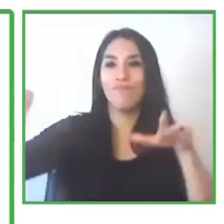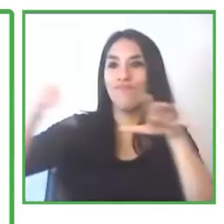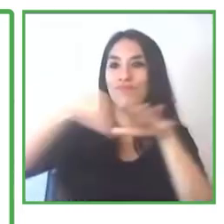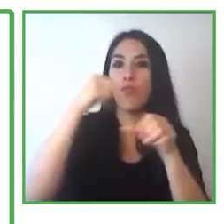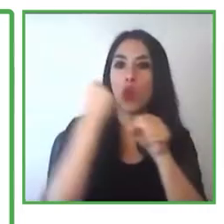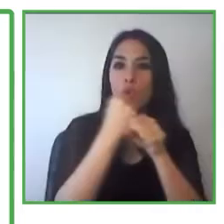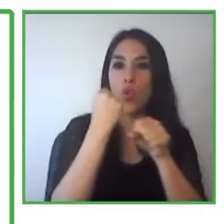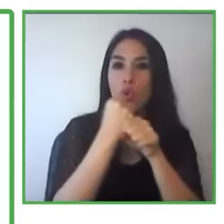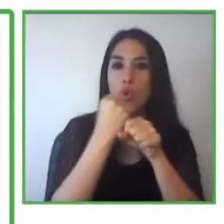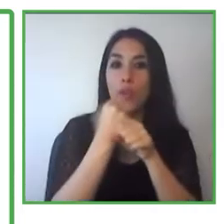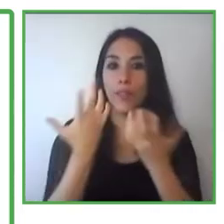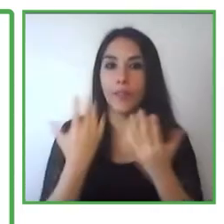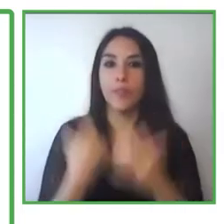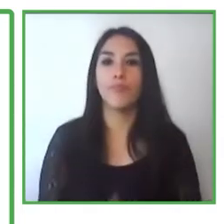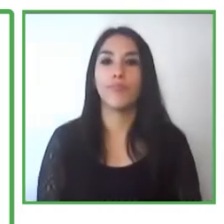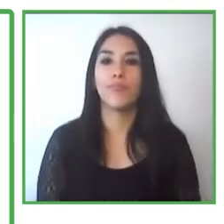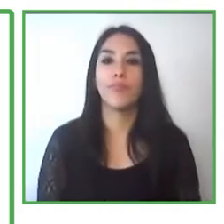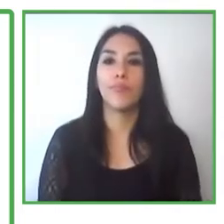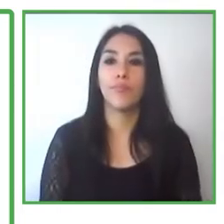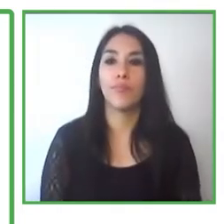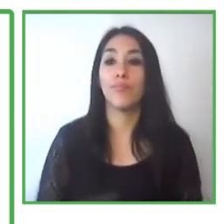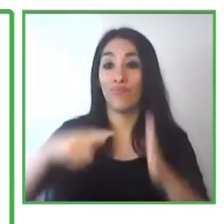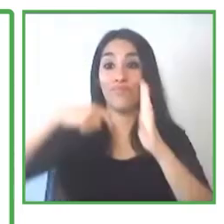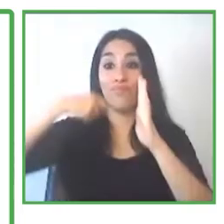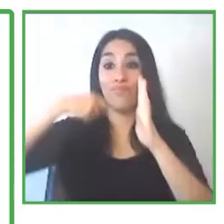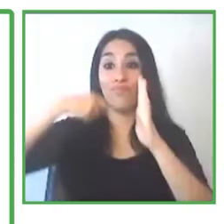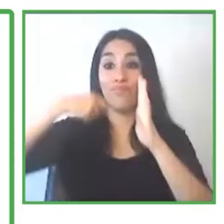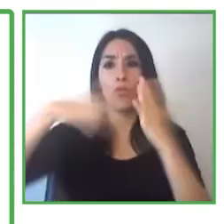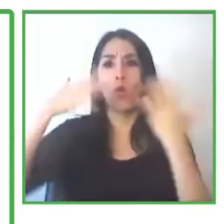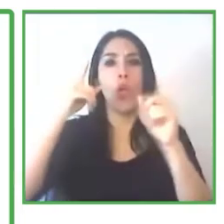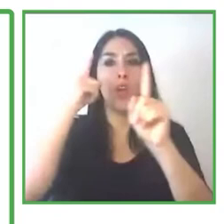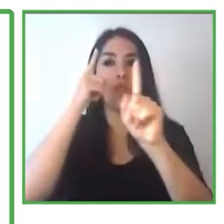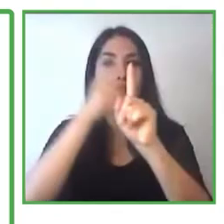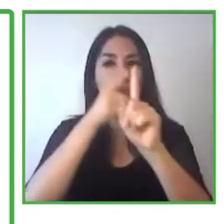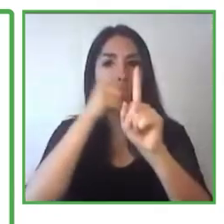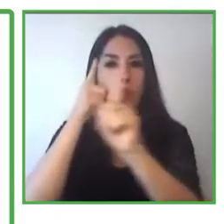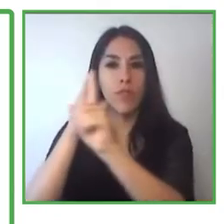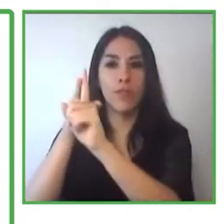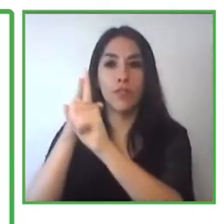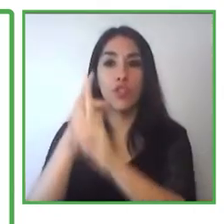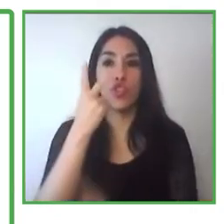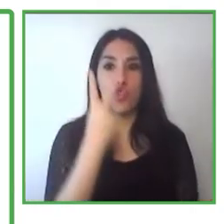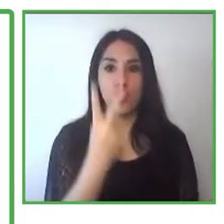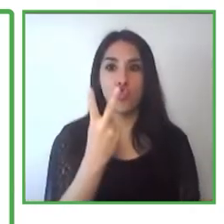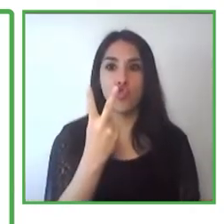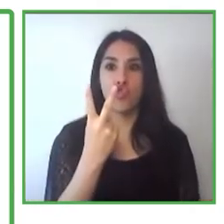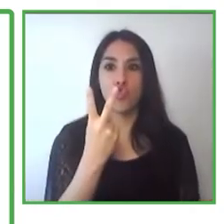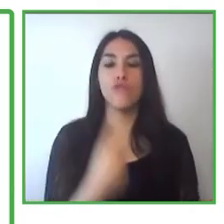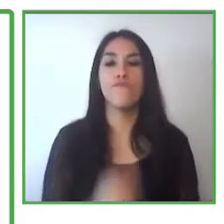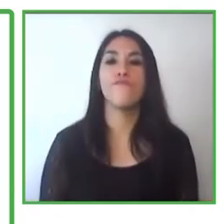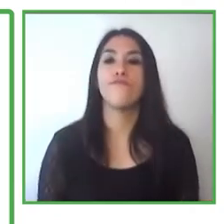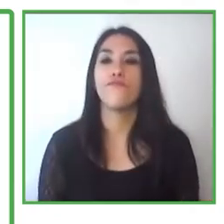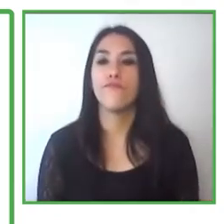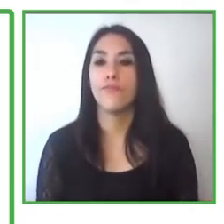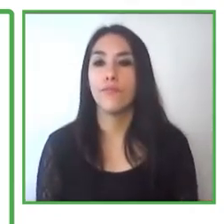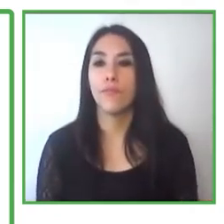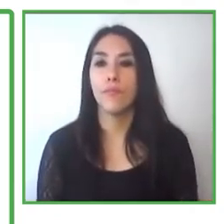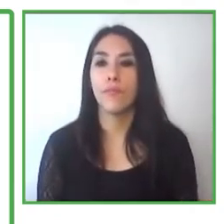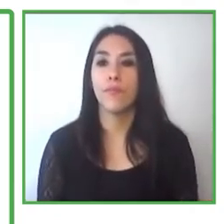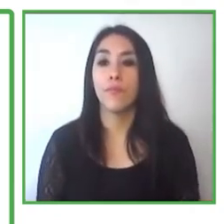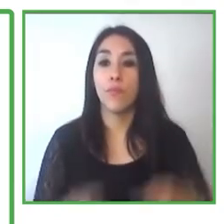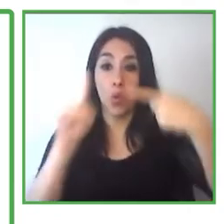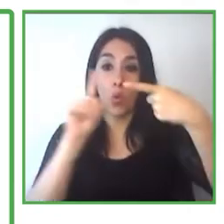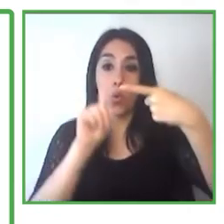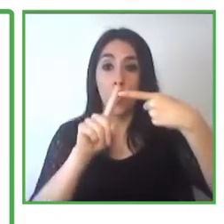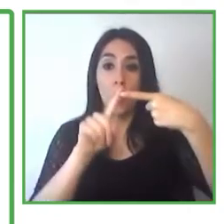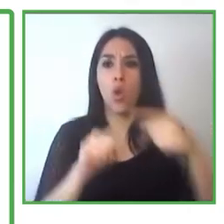El programa Incorpora tiene pues un doble objetivo, el principal y que es su razón de ser, que es el de acompañar y facilitar a las